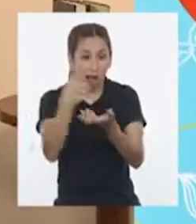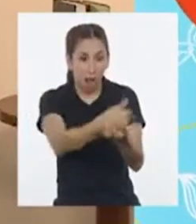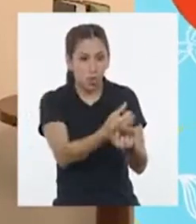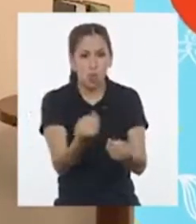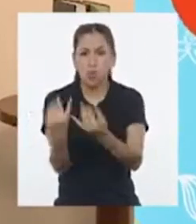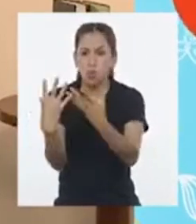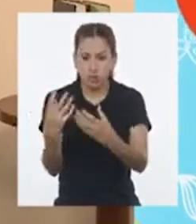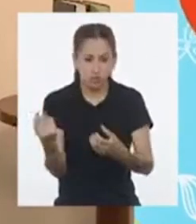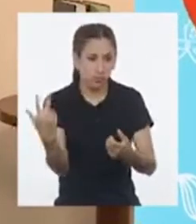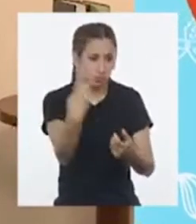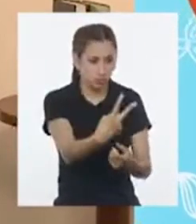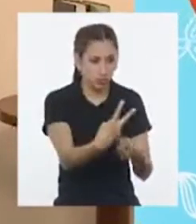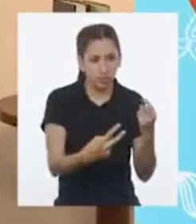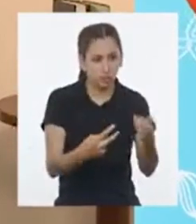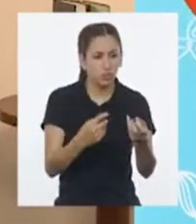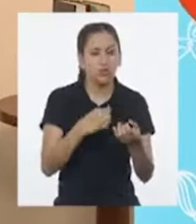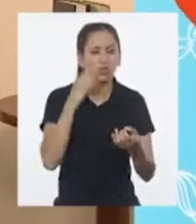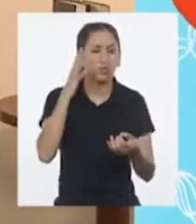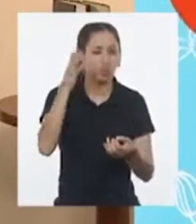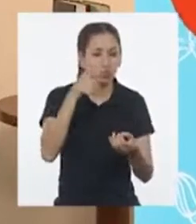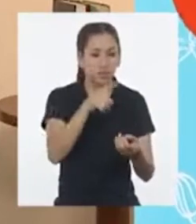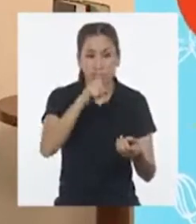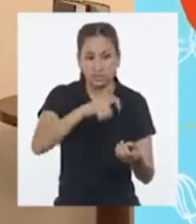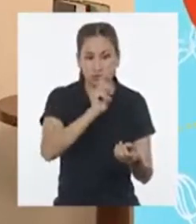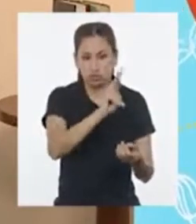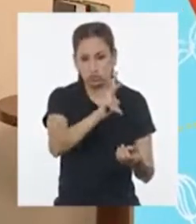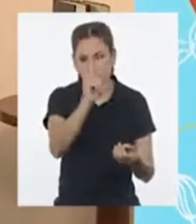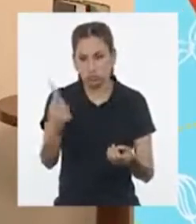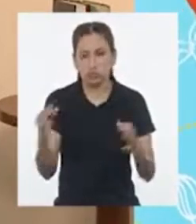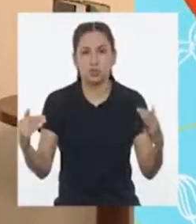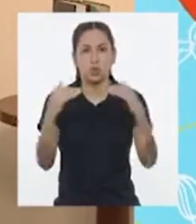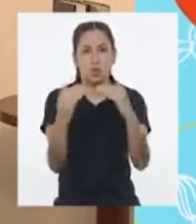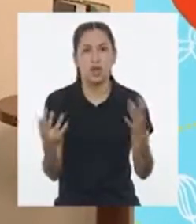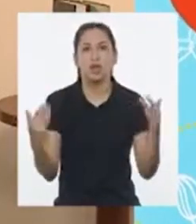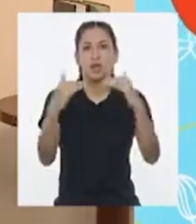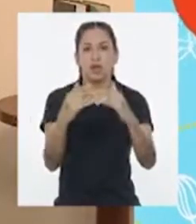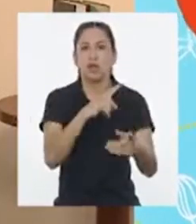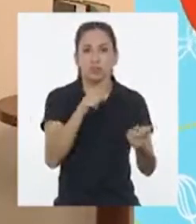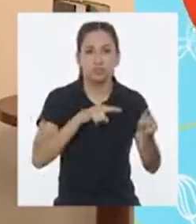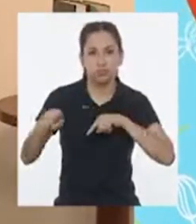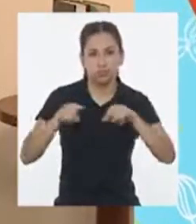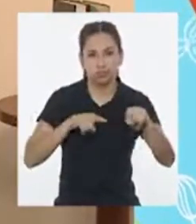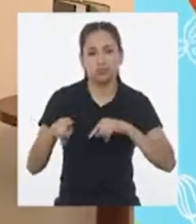del Ayllu, es decir, la ayuda mutua entre sus miembros.